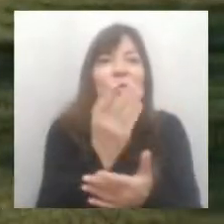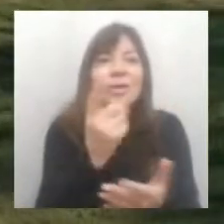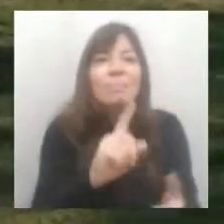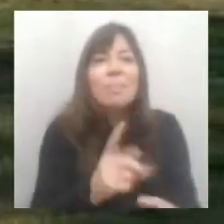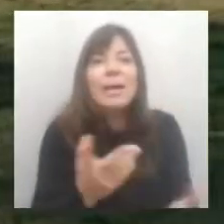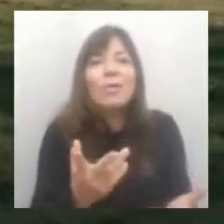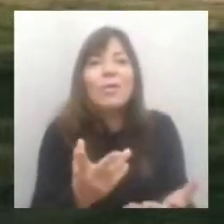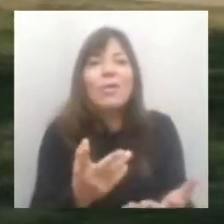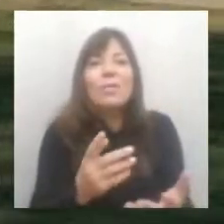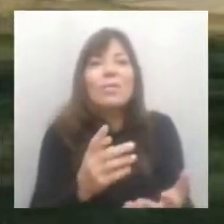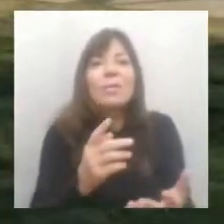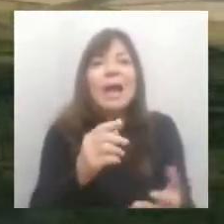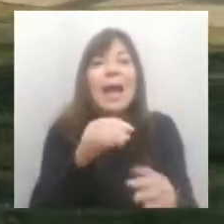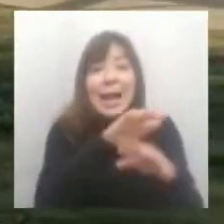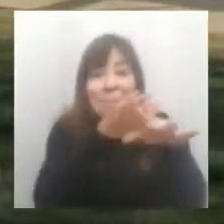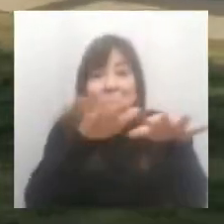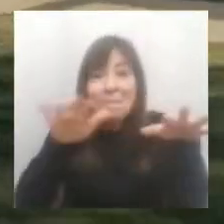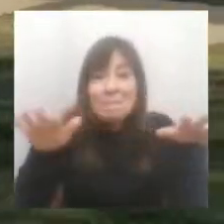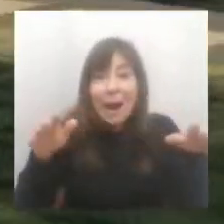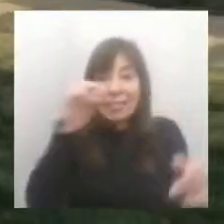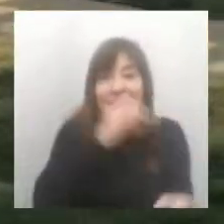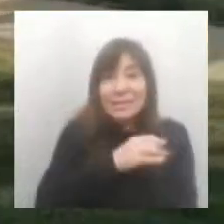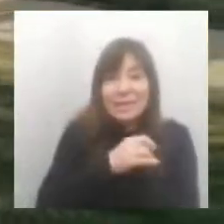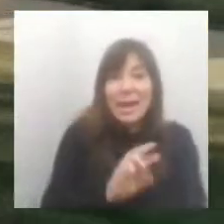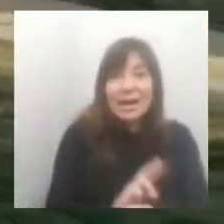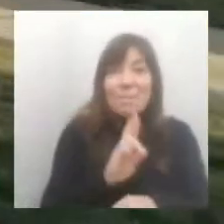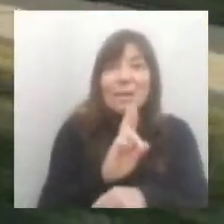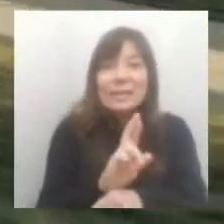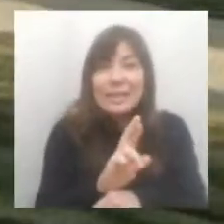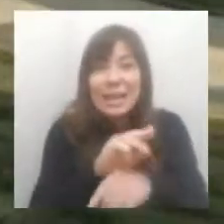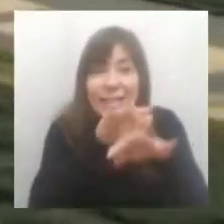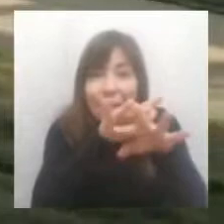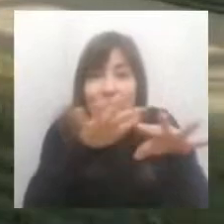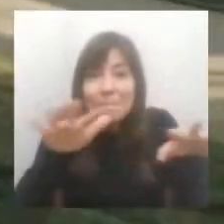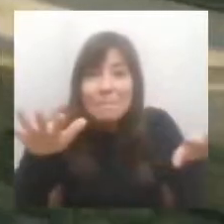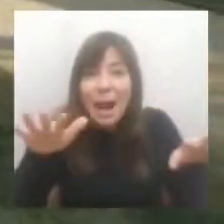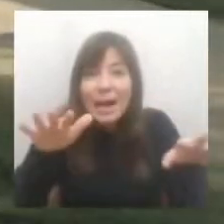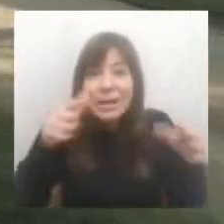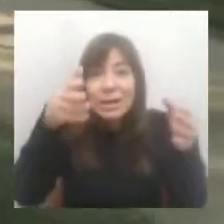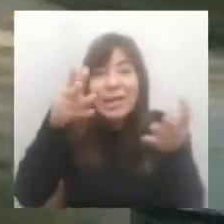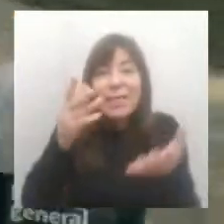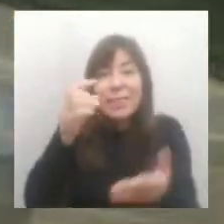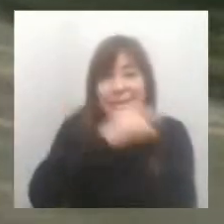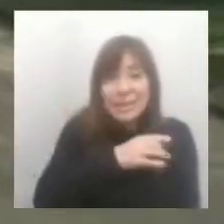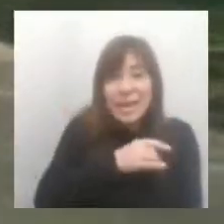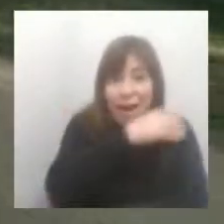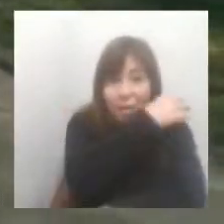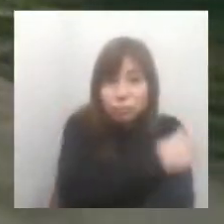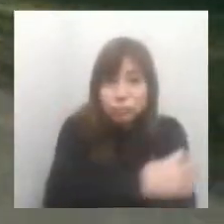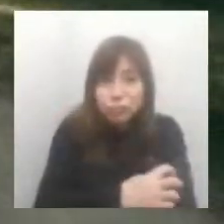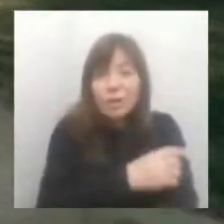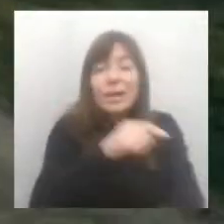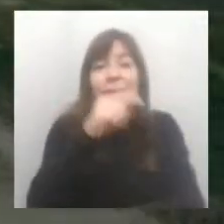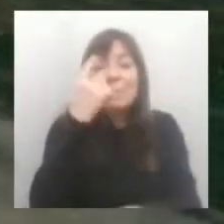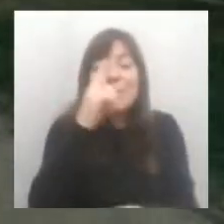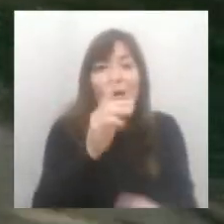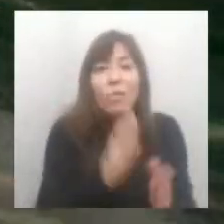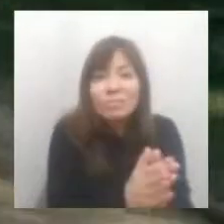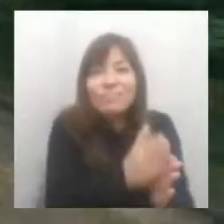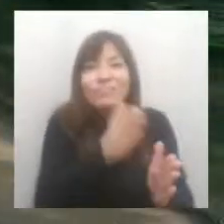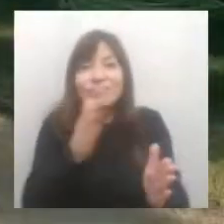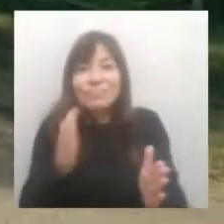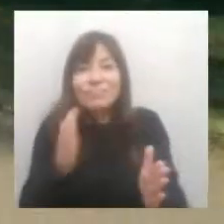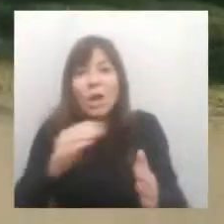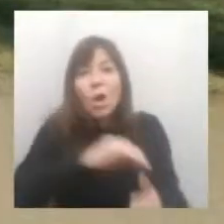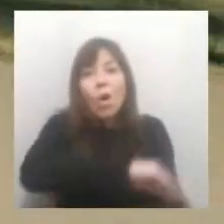esto, porque el mar de Chile representaba el mar en su totalidad, las costas de Chile, y el cerro que está al lado representaba la cordillera de los